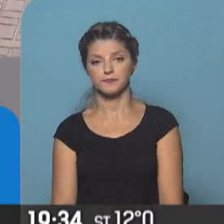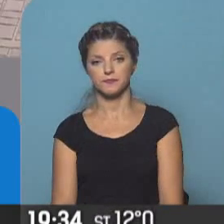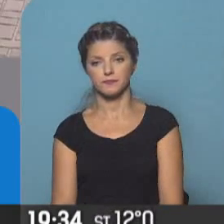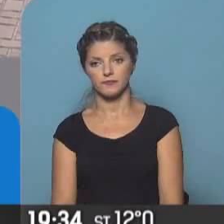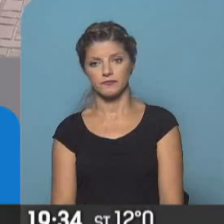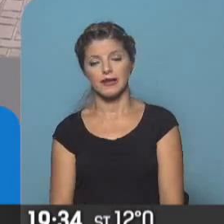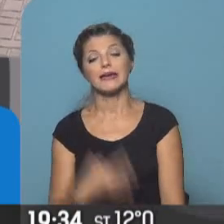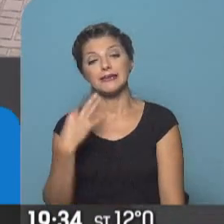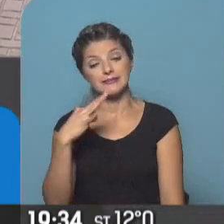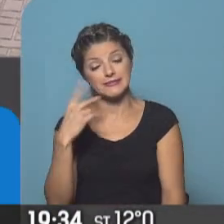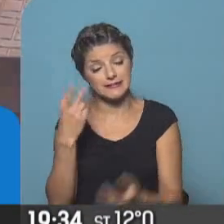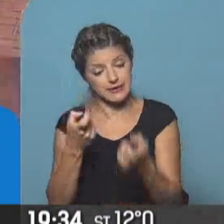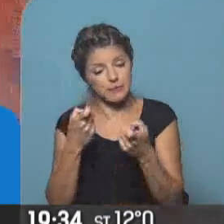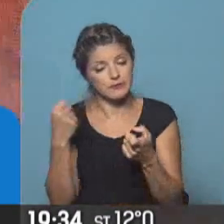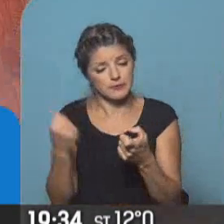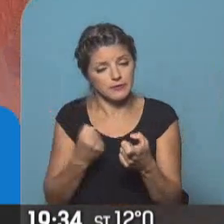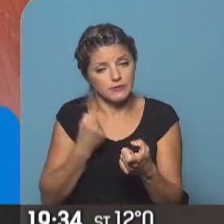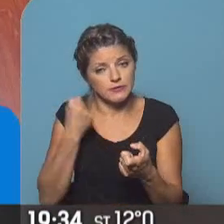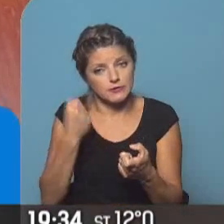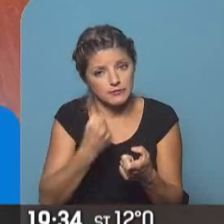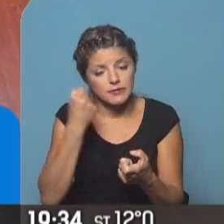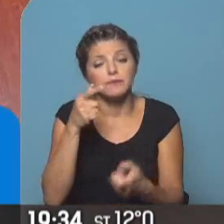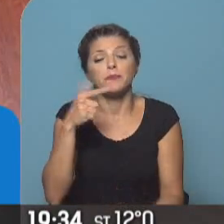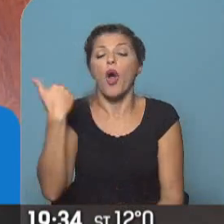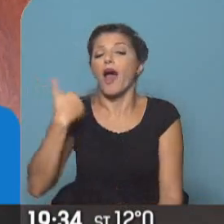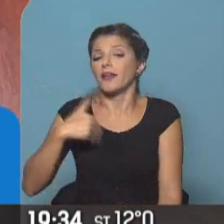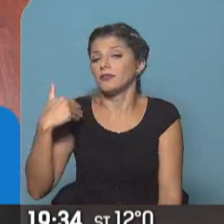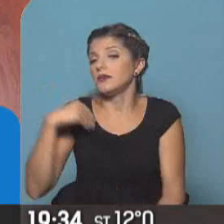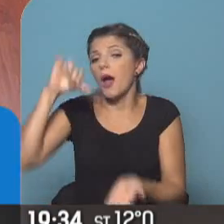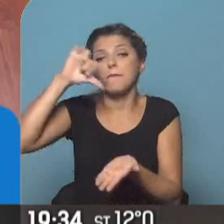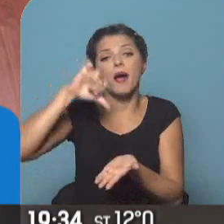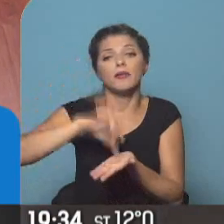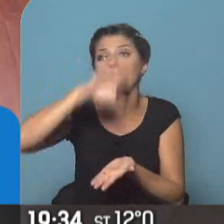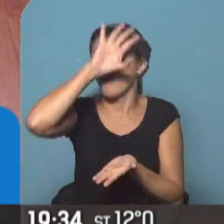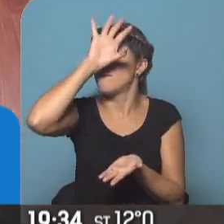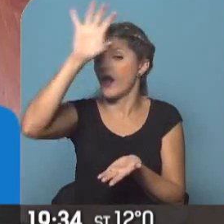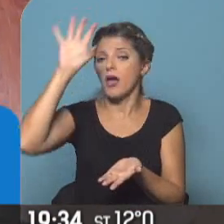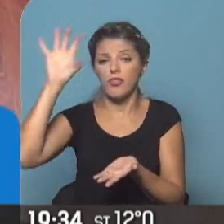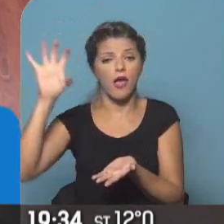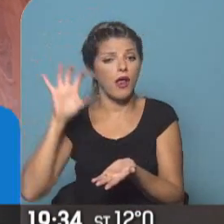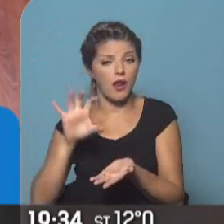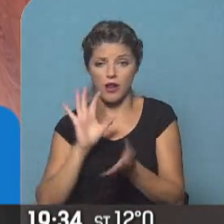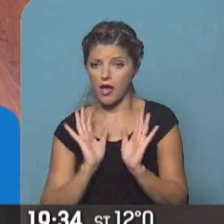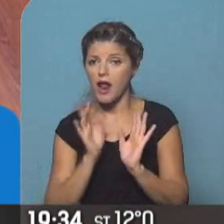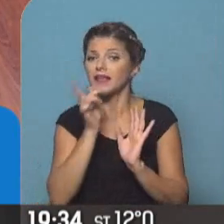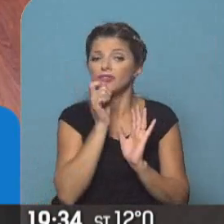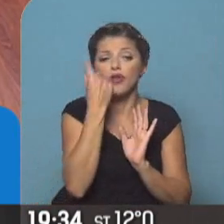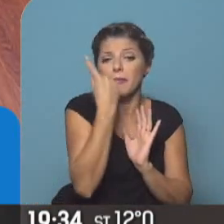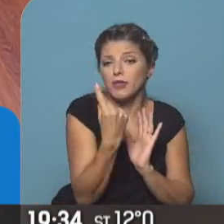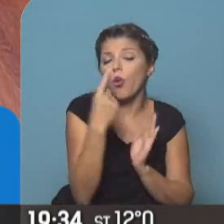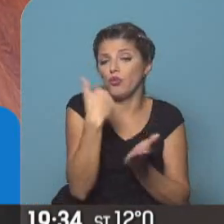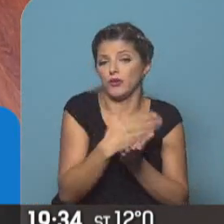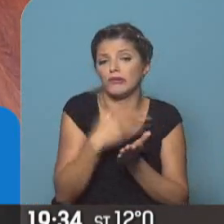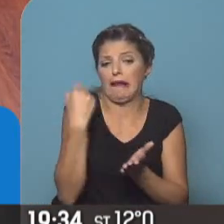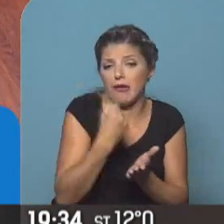empujar la carretilla, y la Argentina es un país federal. Si uno solo es el que hace el esfuerzo, realmente